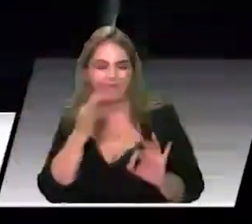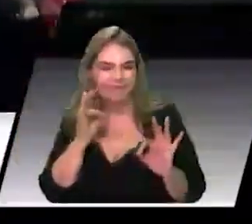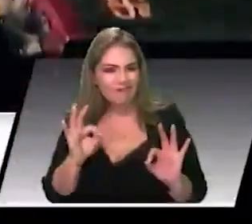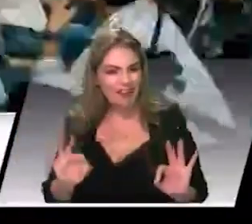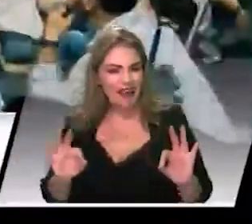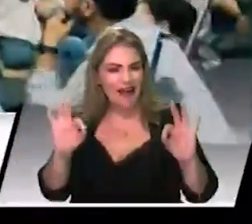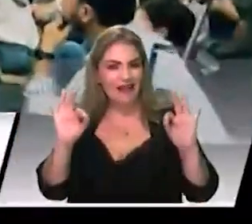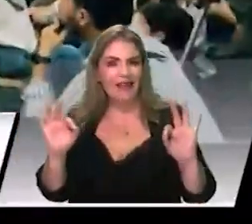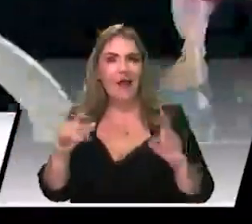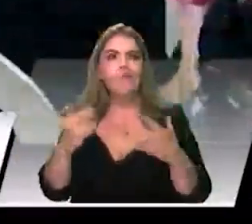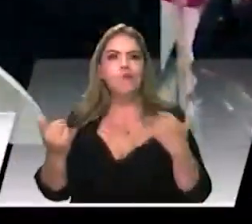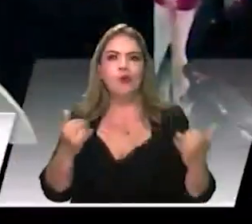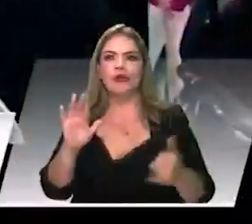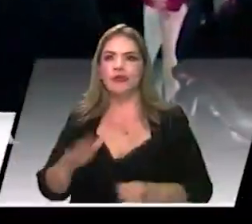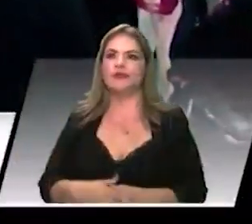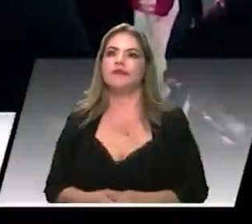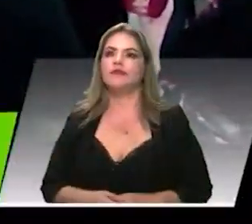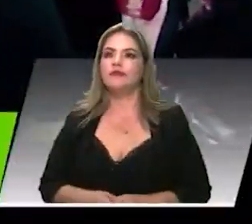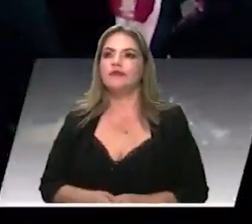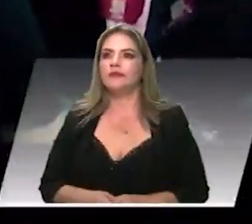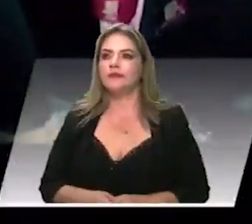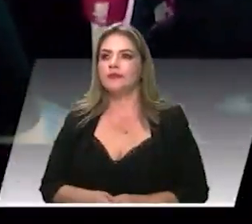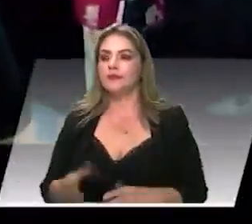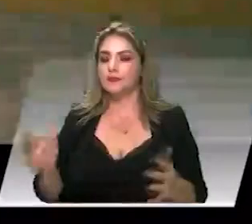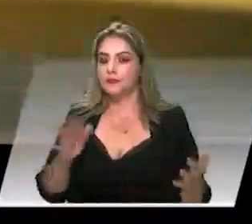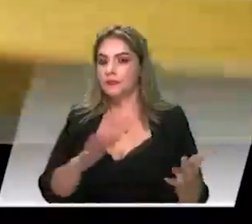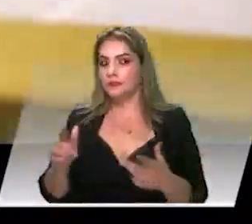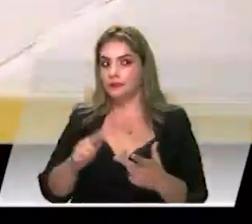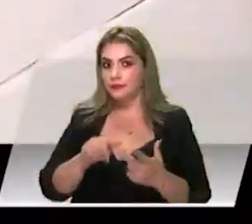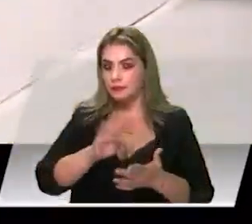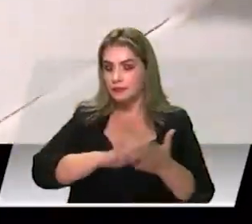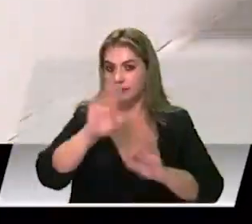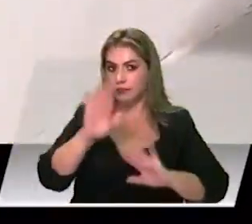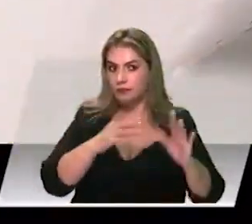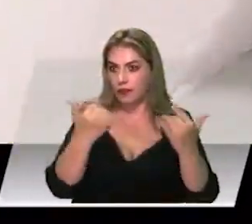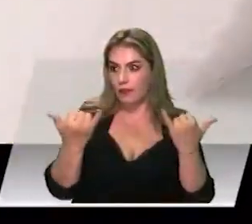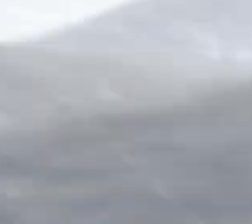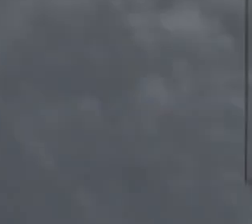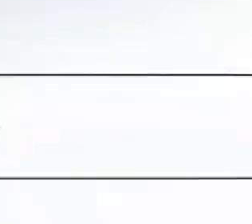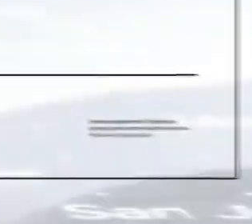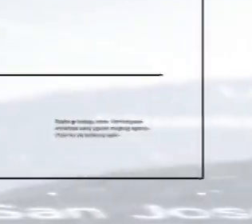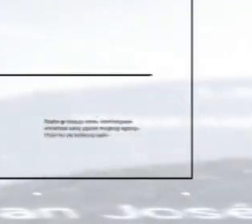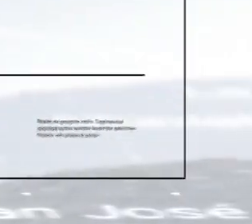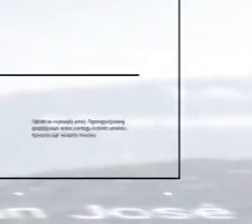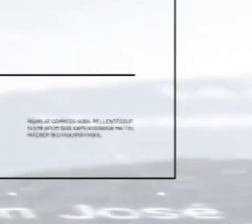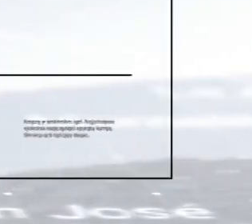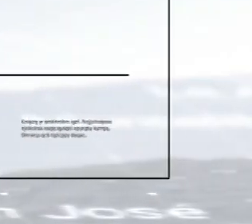tiene. Sin duda, estas participaciones dejan el talento de Antioquia muy en alto.